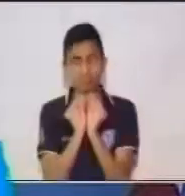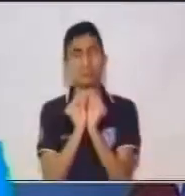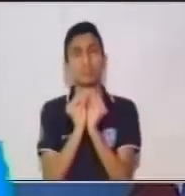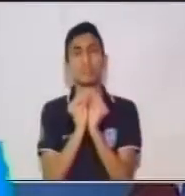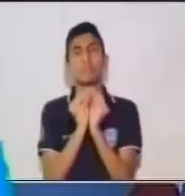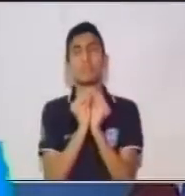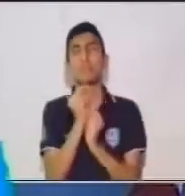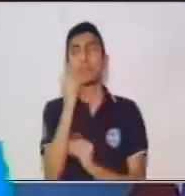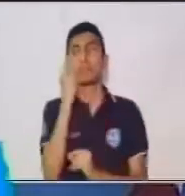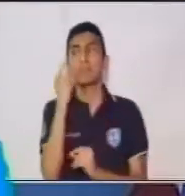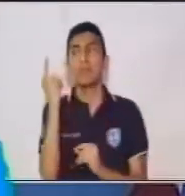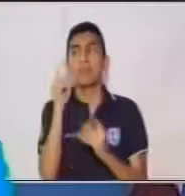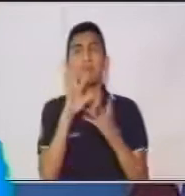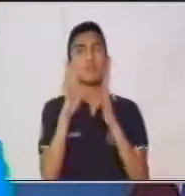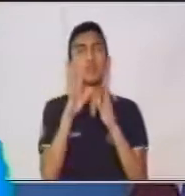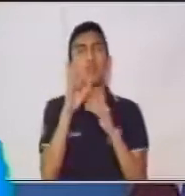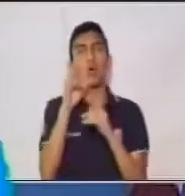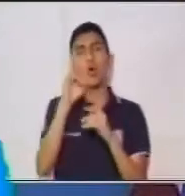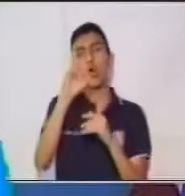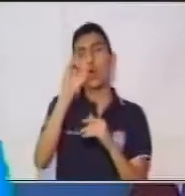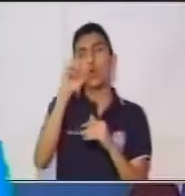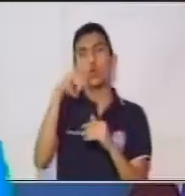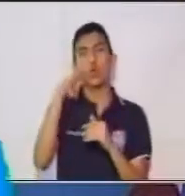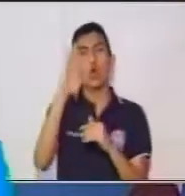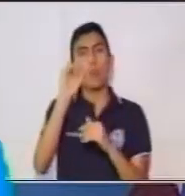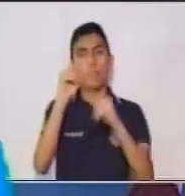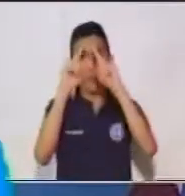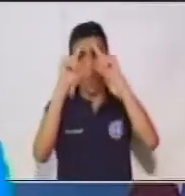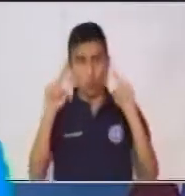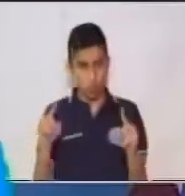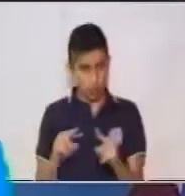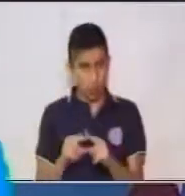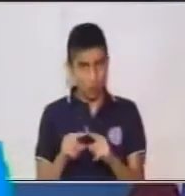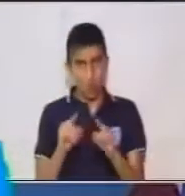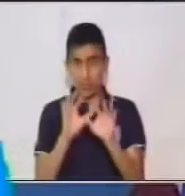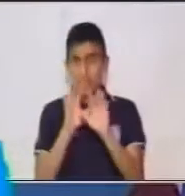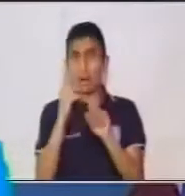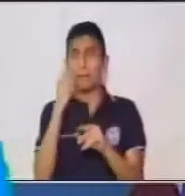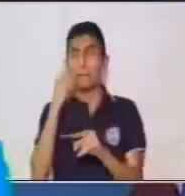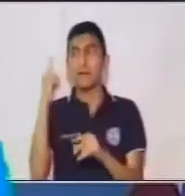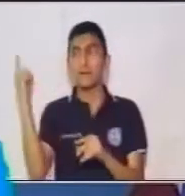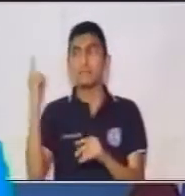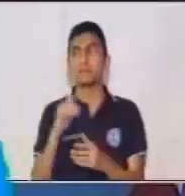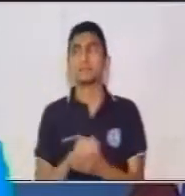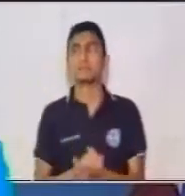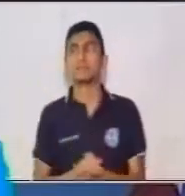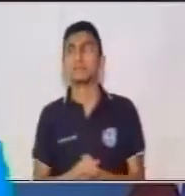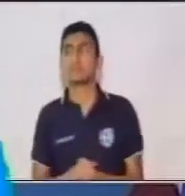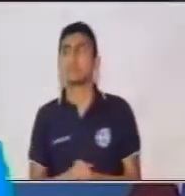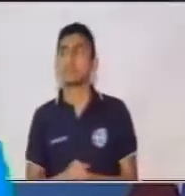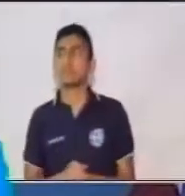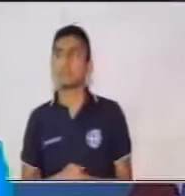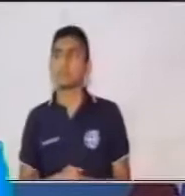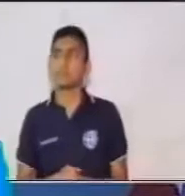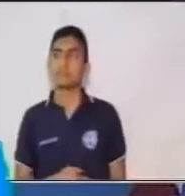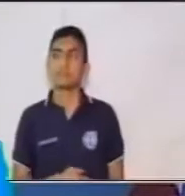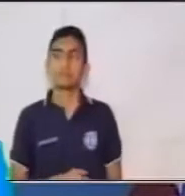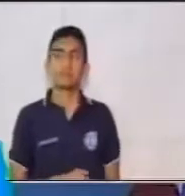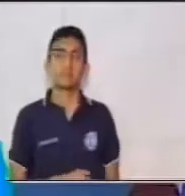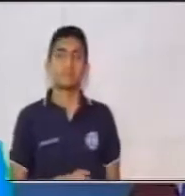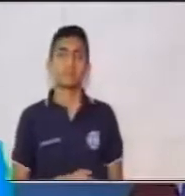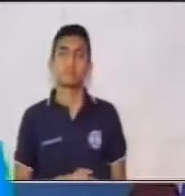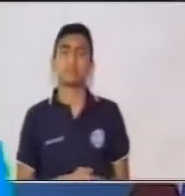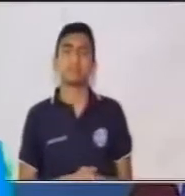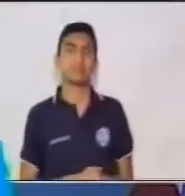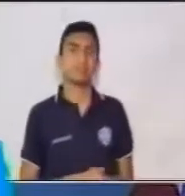y nos va a quedar como un rombo. Vamos a doblar una para el lado de afuera, de adelante.